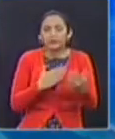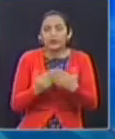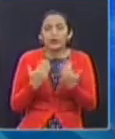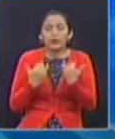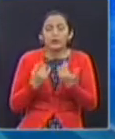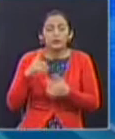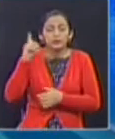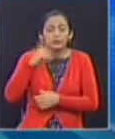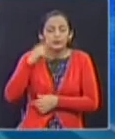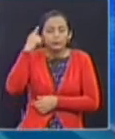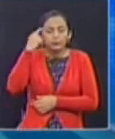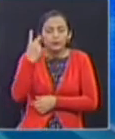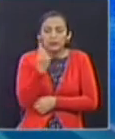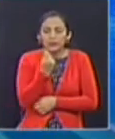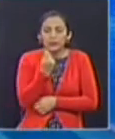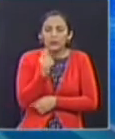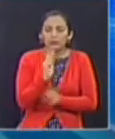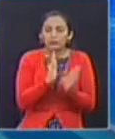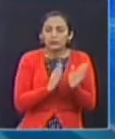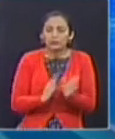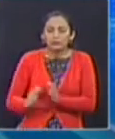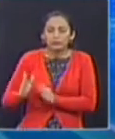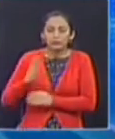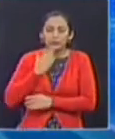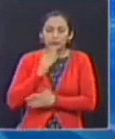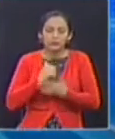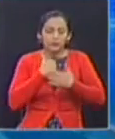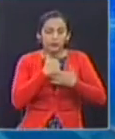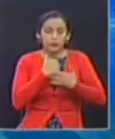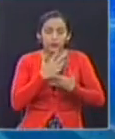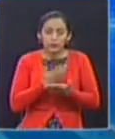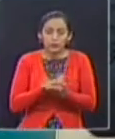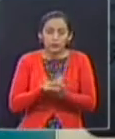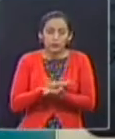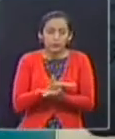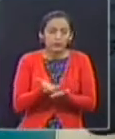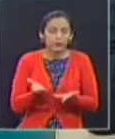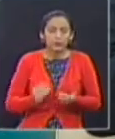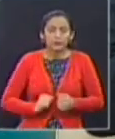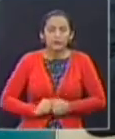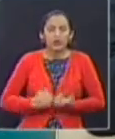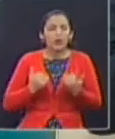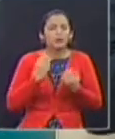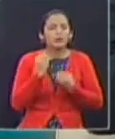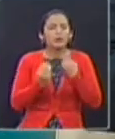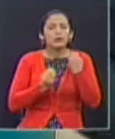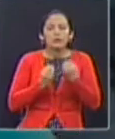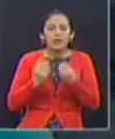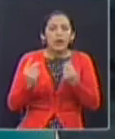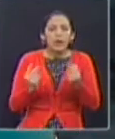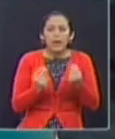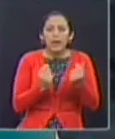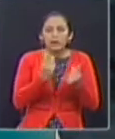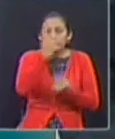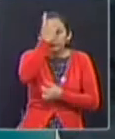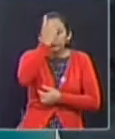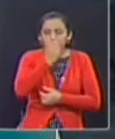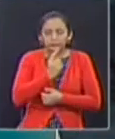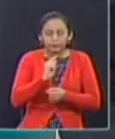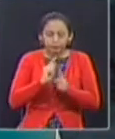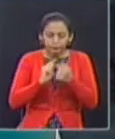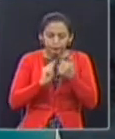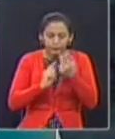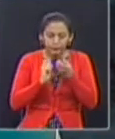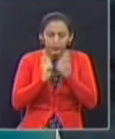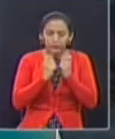no ha generado porque el aparato productivo nacional atraviesa por una crisis económica. ¿Cuáles serían estas medidas urgentes y contundentes, ingeniero? Bueno, yo creo que el